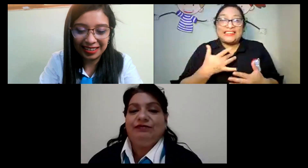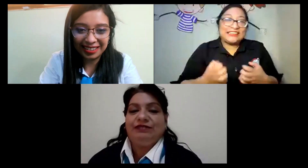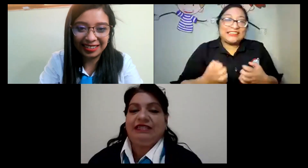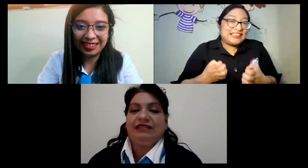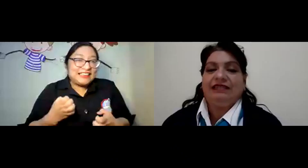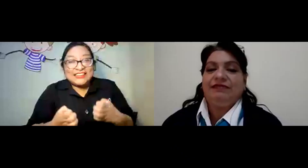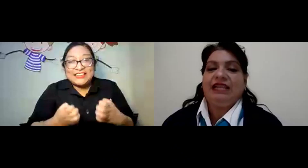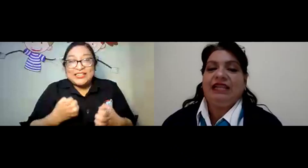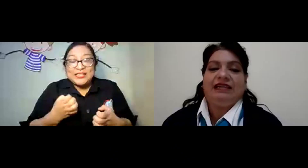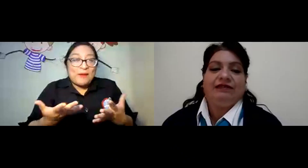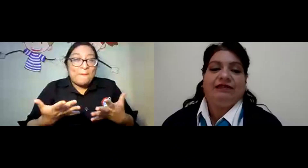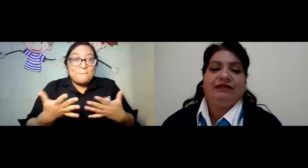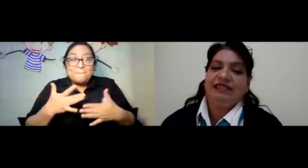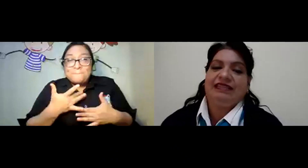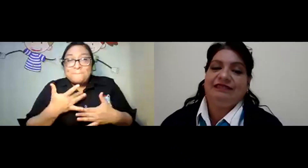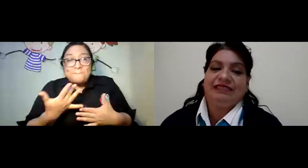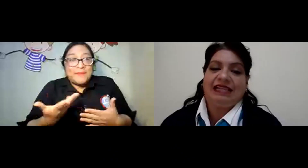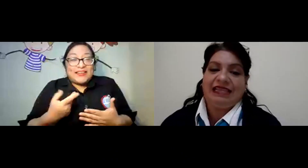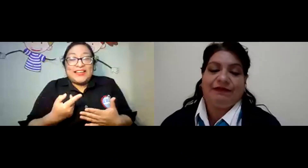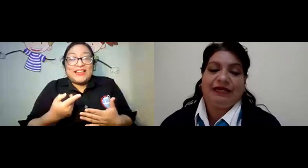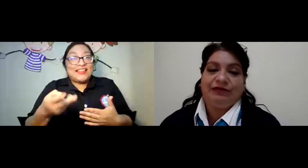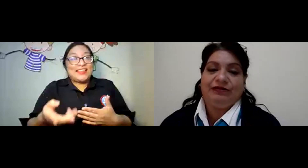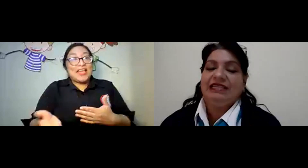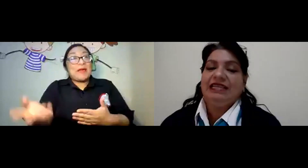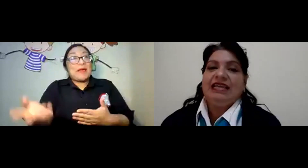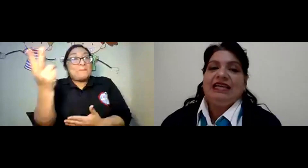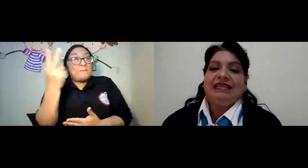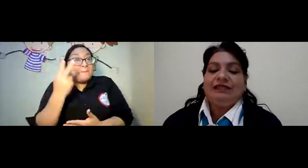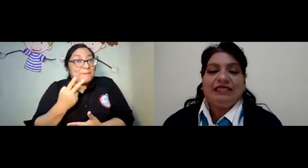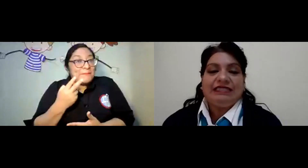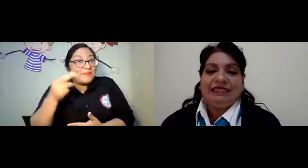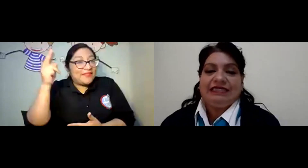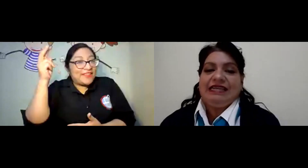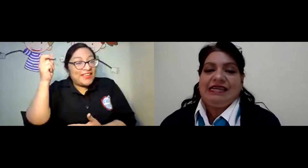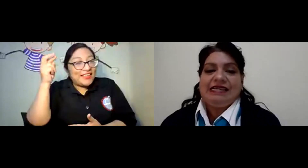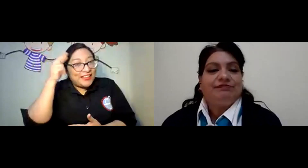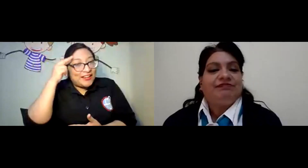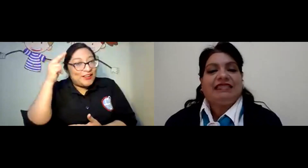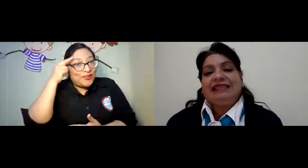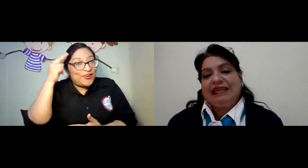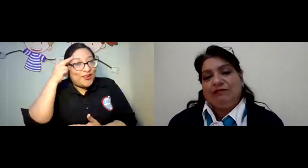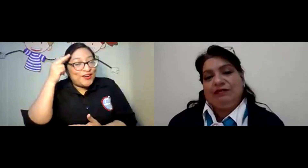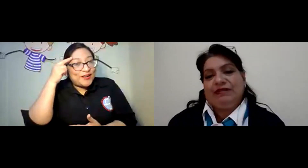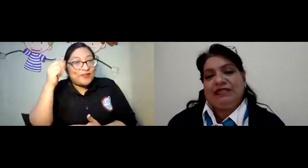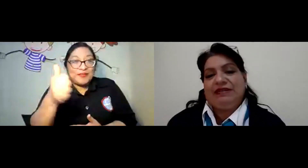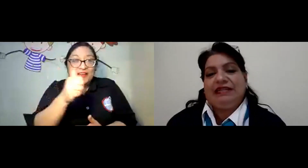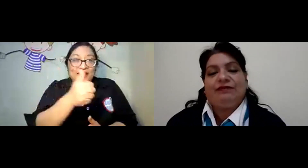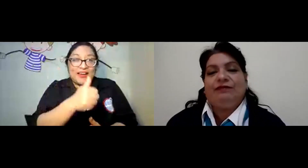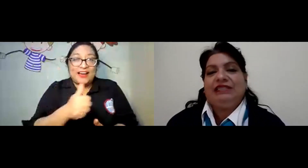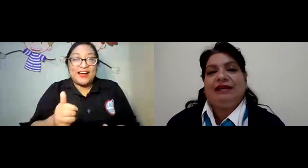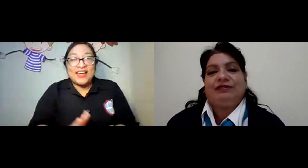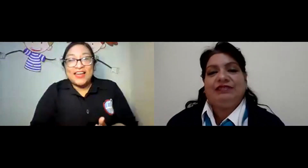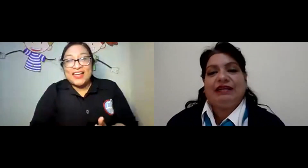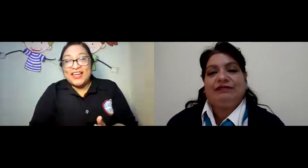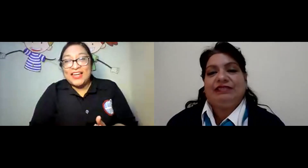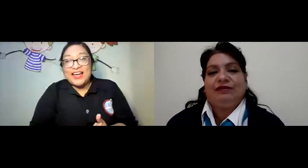a uno y vienen los recuerdos y las nostalgias para todos. Y entonces, es así como el Benemérito